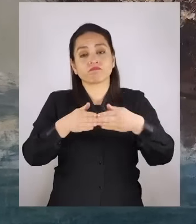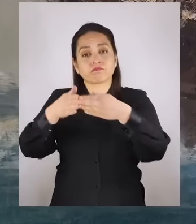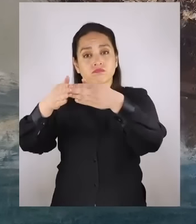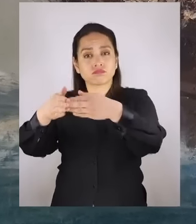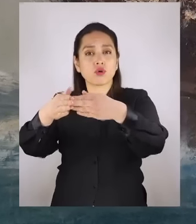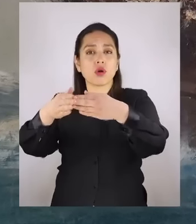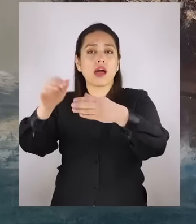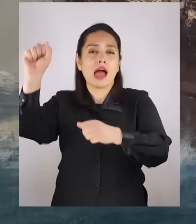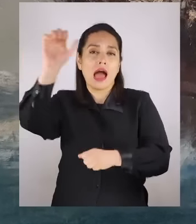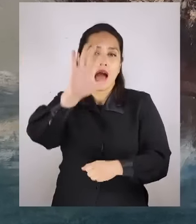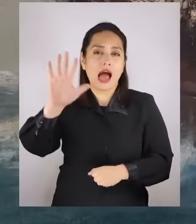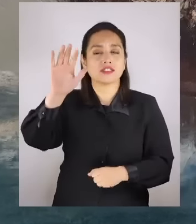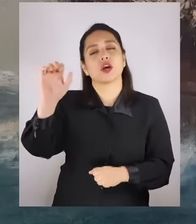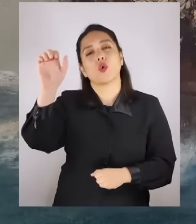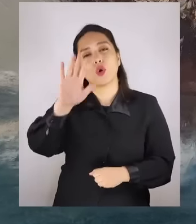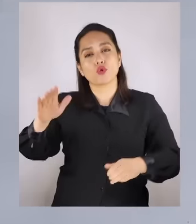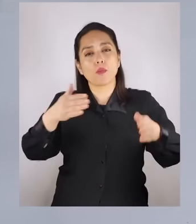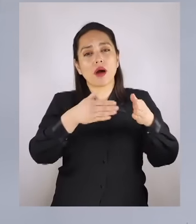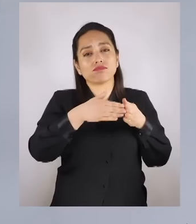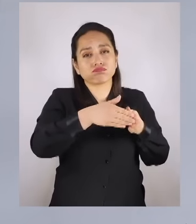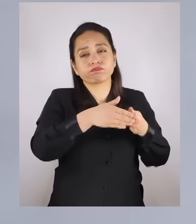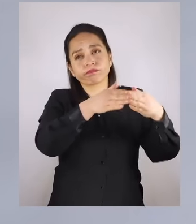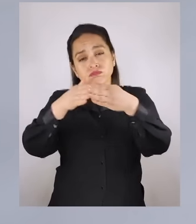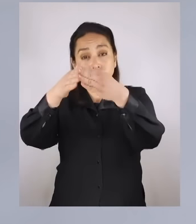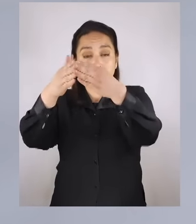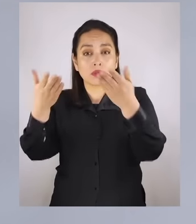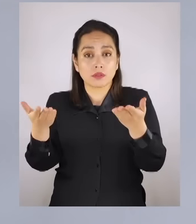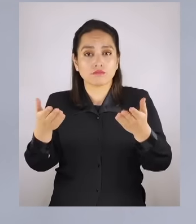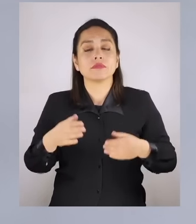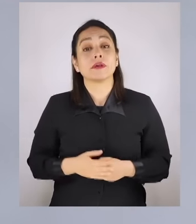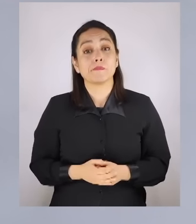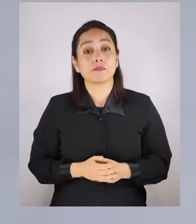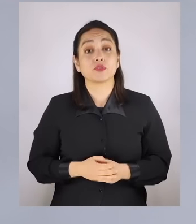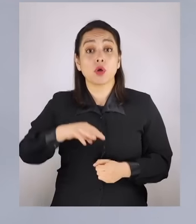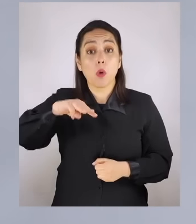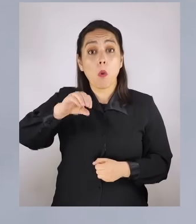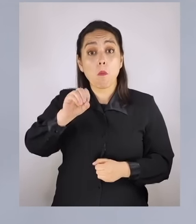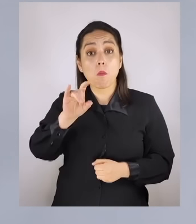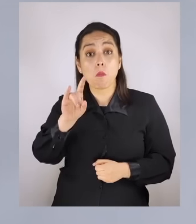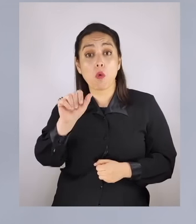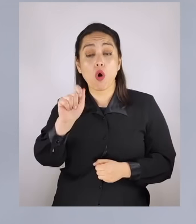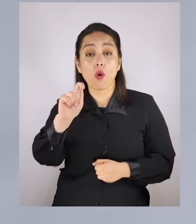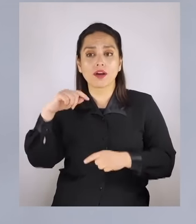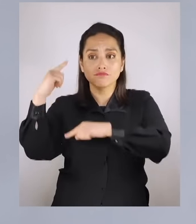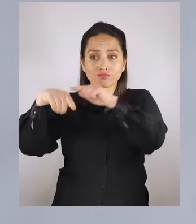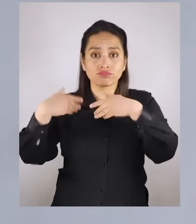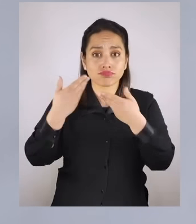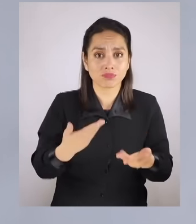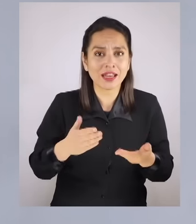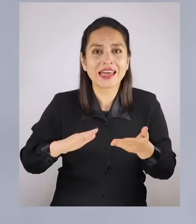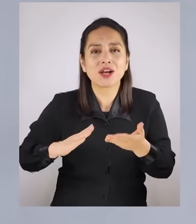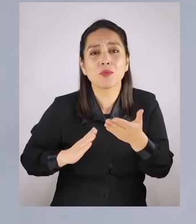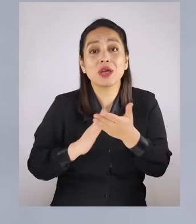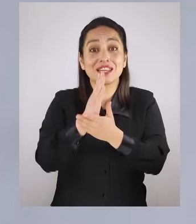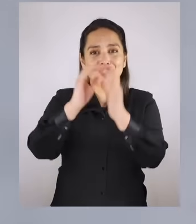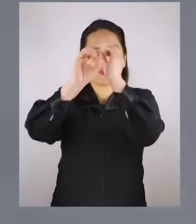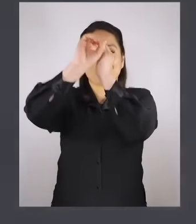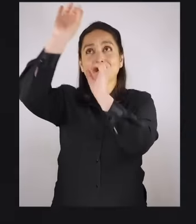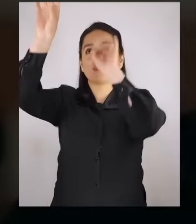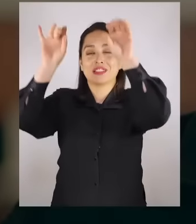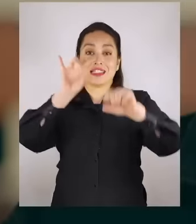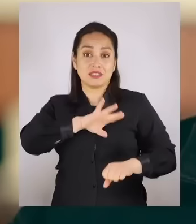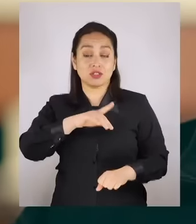Asia o volver hacia Europa. El legado de Juan Muat es el inicio del desarrollo de la astronomía en Chile. Por lo tanto,